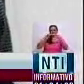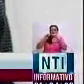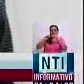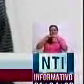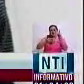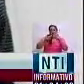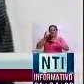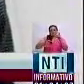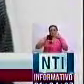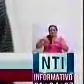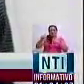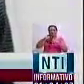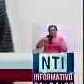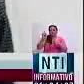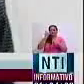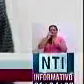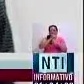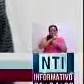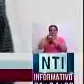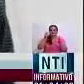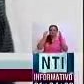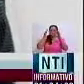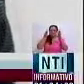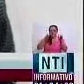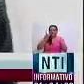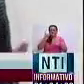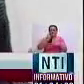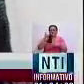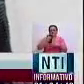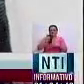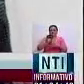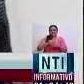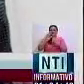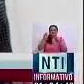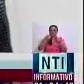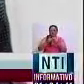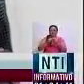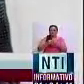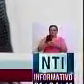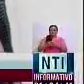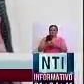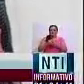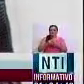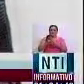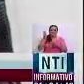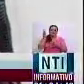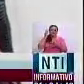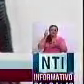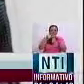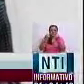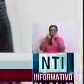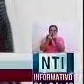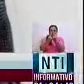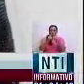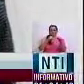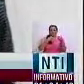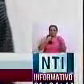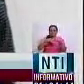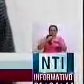forma multidimensional, lo cual requiere a su vez de acuerdos básicos entre nosotras mismas para poder actuar más efectiva